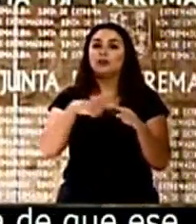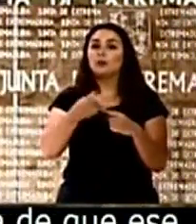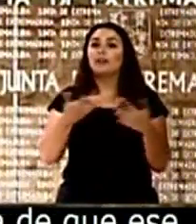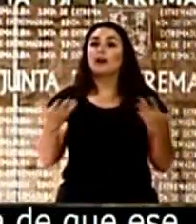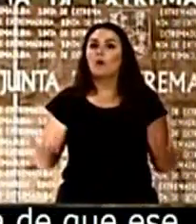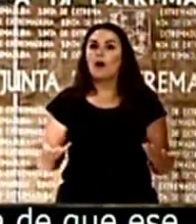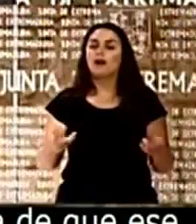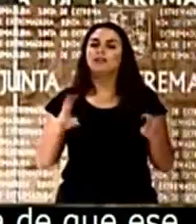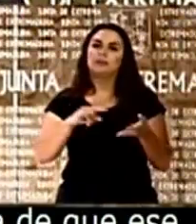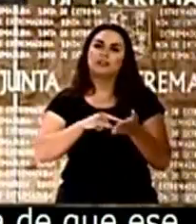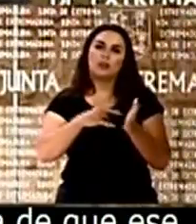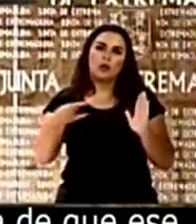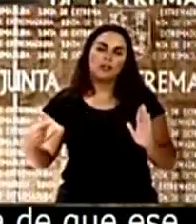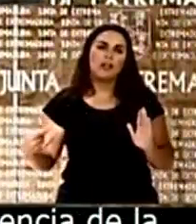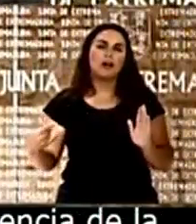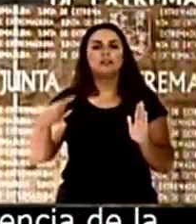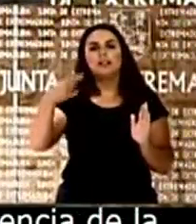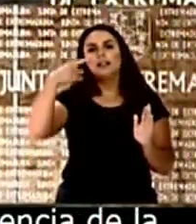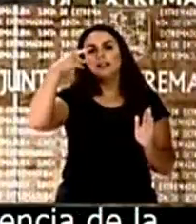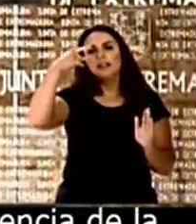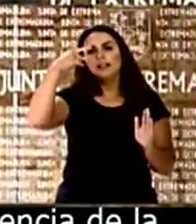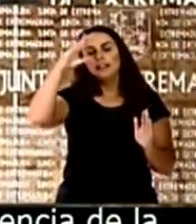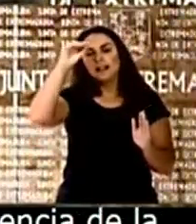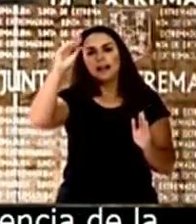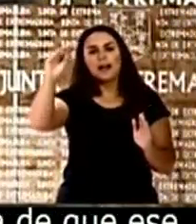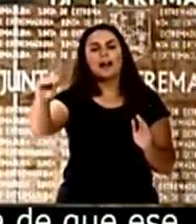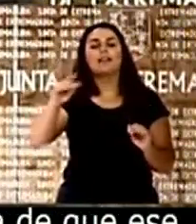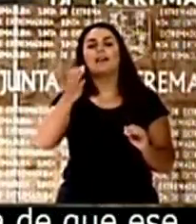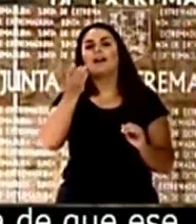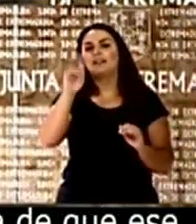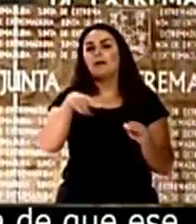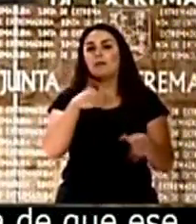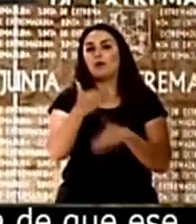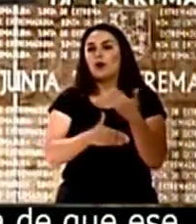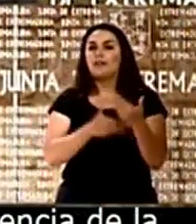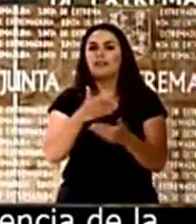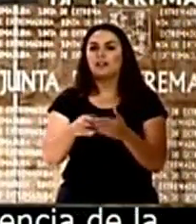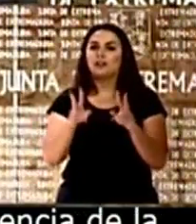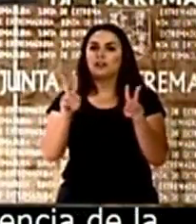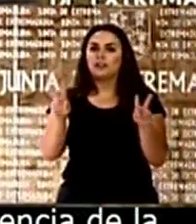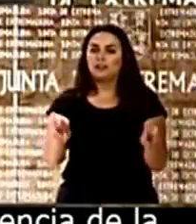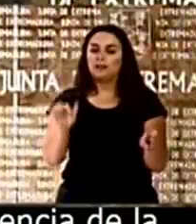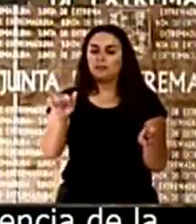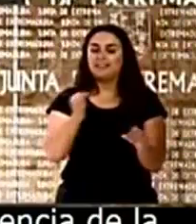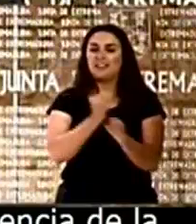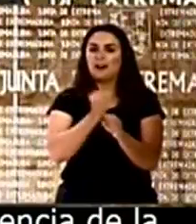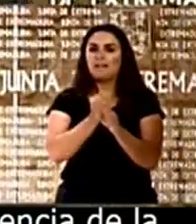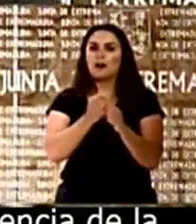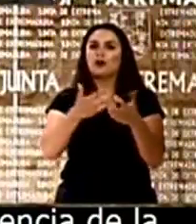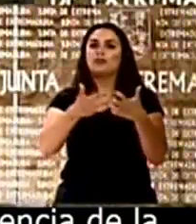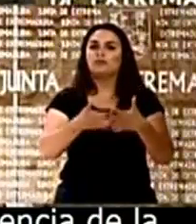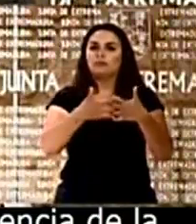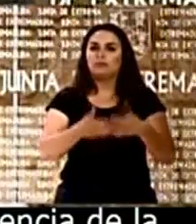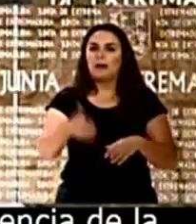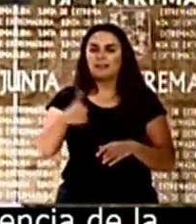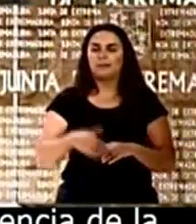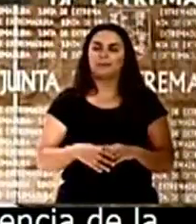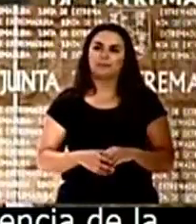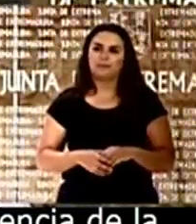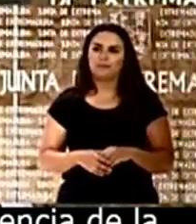entrada de la tecnología, la inteligencia artificial y los procesos de robotización en el trabajo.